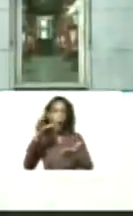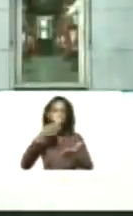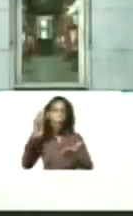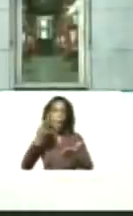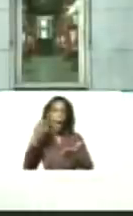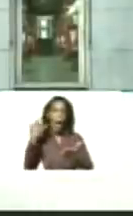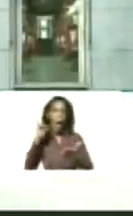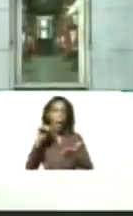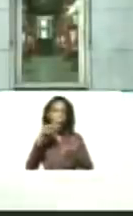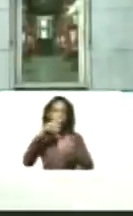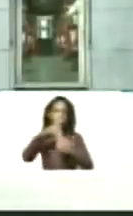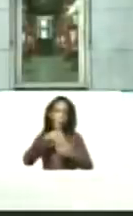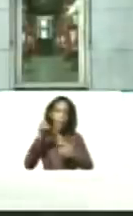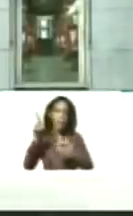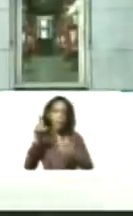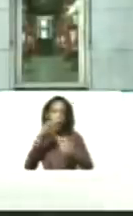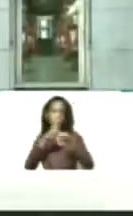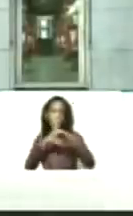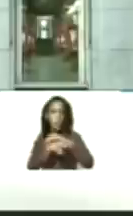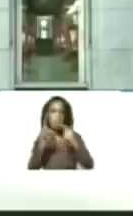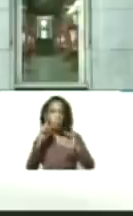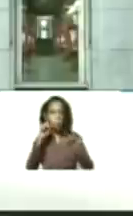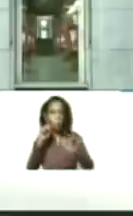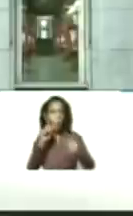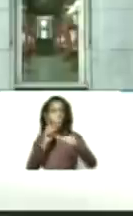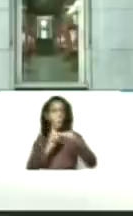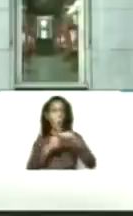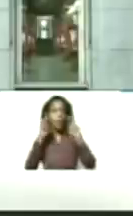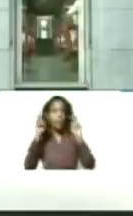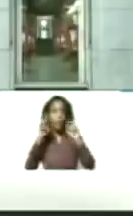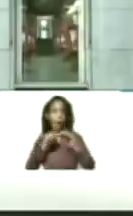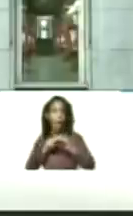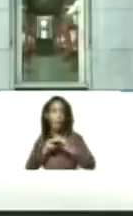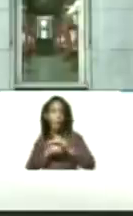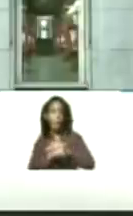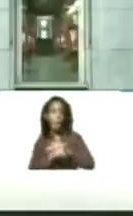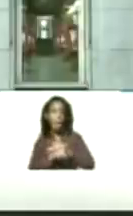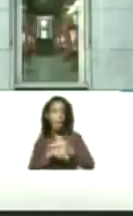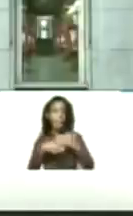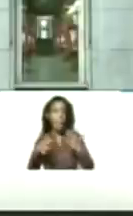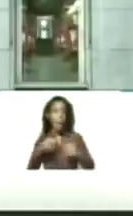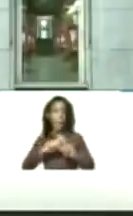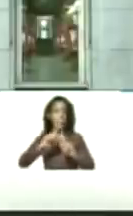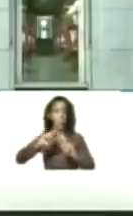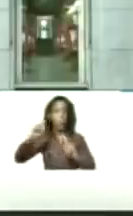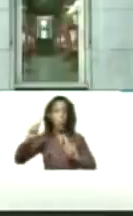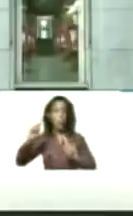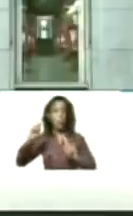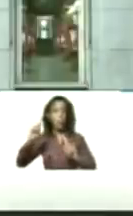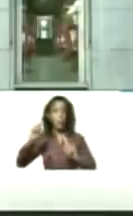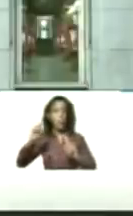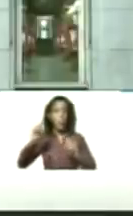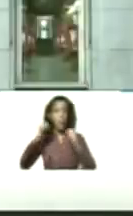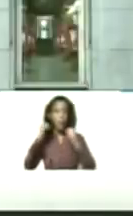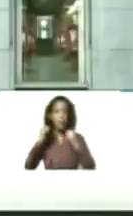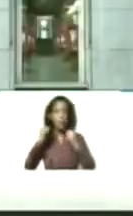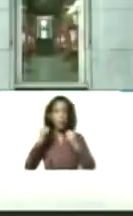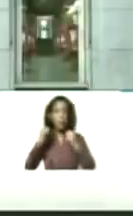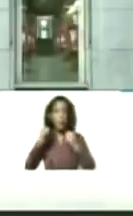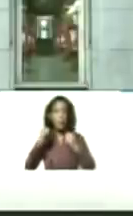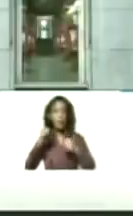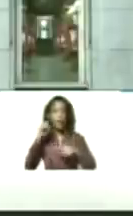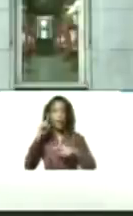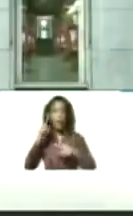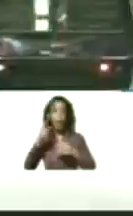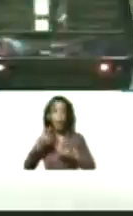trenes, pudimos descubrir que en el tema de la entrada de la energía de alta tensión hacia lo que es la zapata flotadora, que es